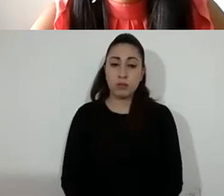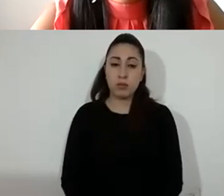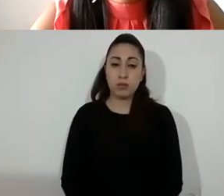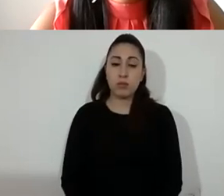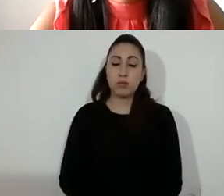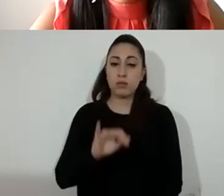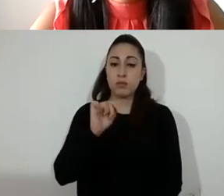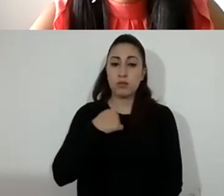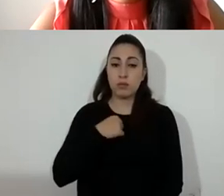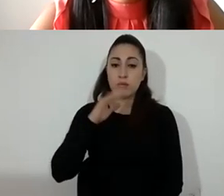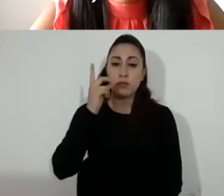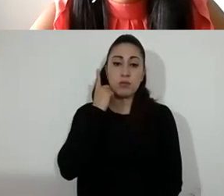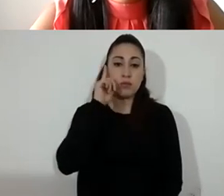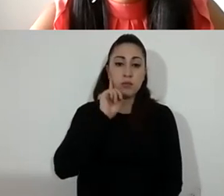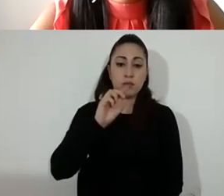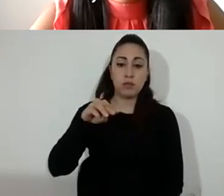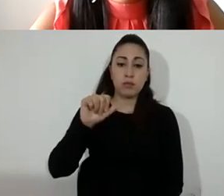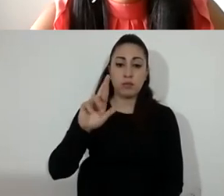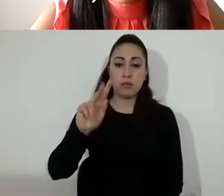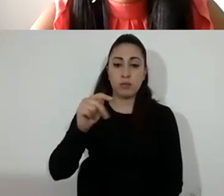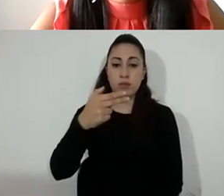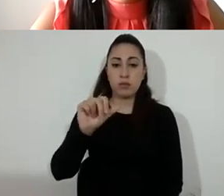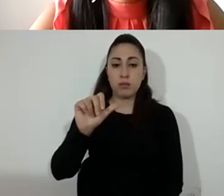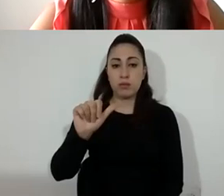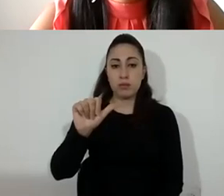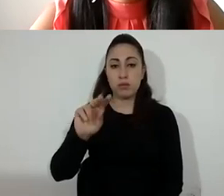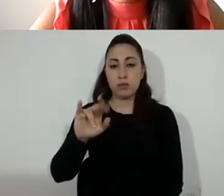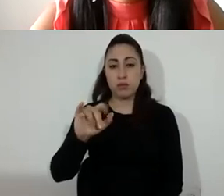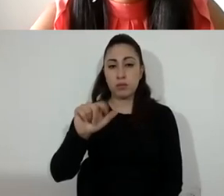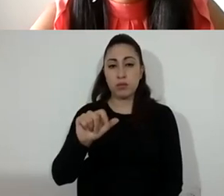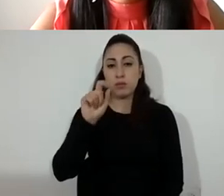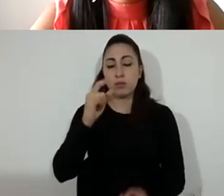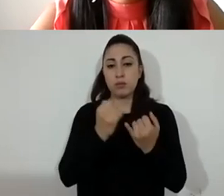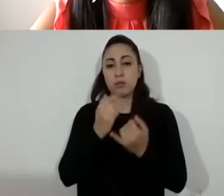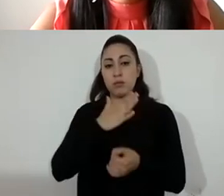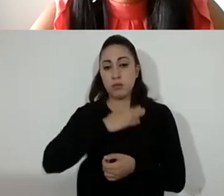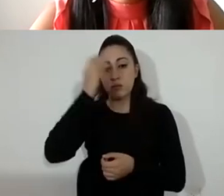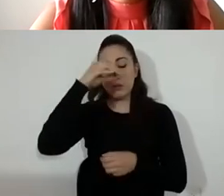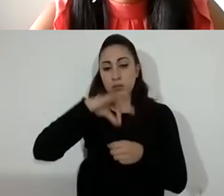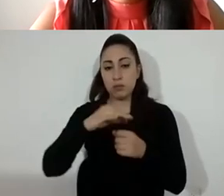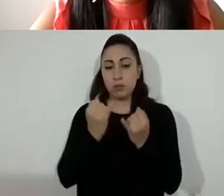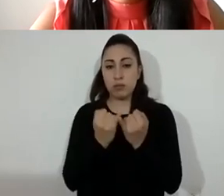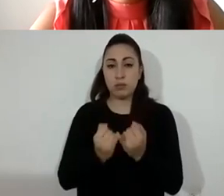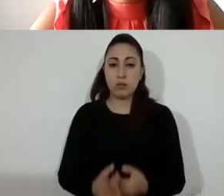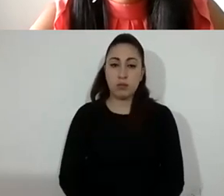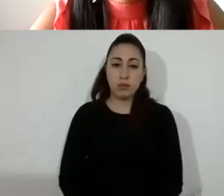Sí, diputada Marta Ávila, también para razonar mi voto. Marta Ávila, a favor.